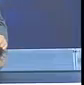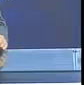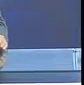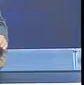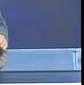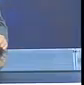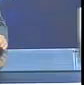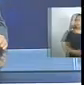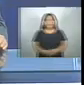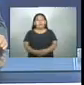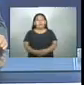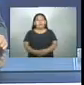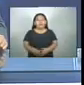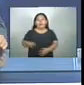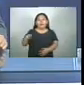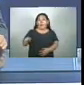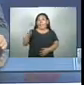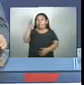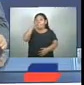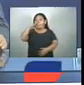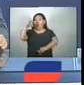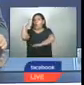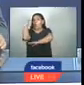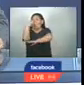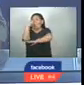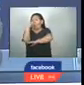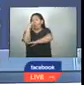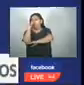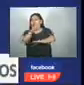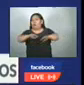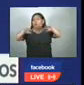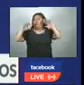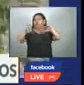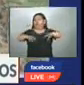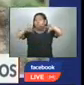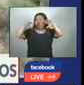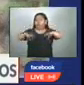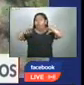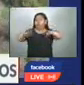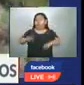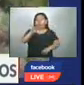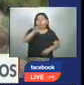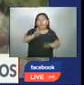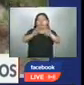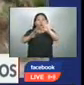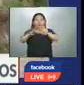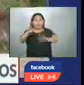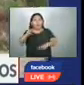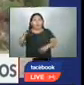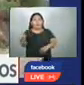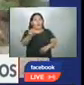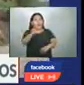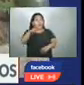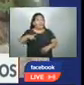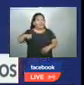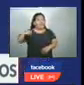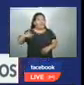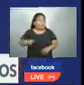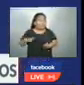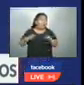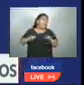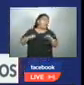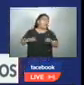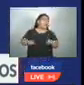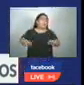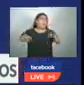Las lluvias han causado estragos en Colombia. Más de 270 personas han fallecido en lo que va del año debido a las lluvias que azotan a